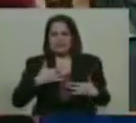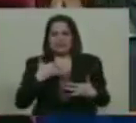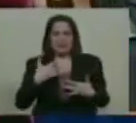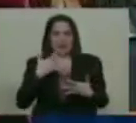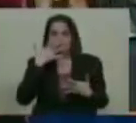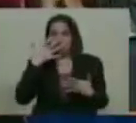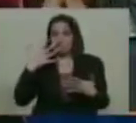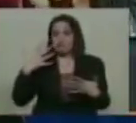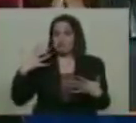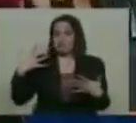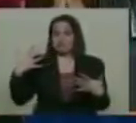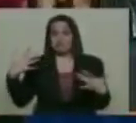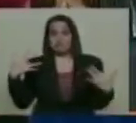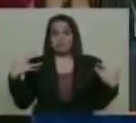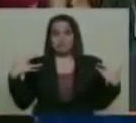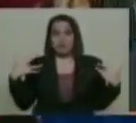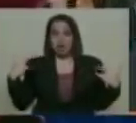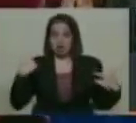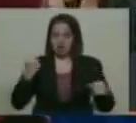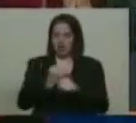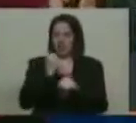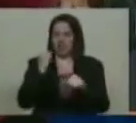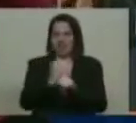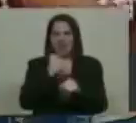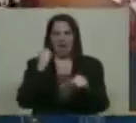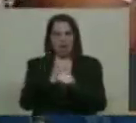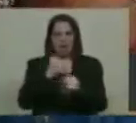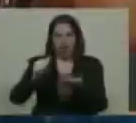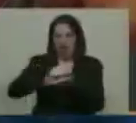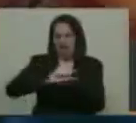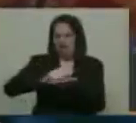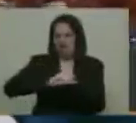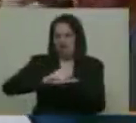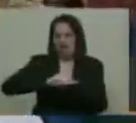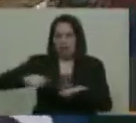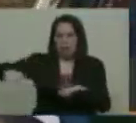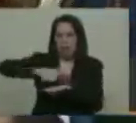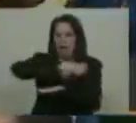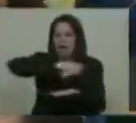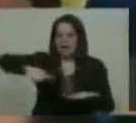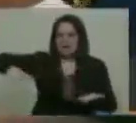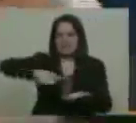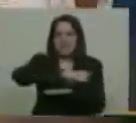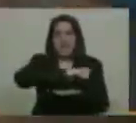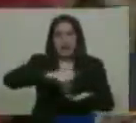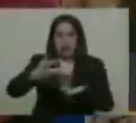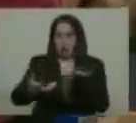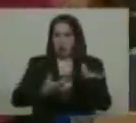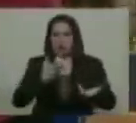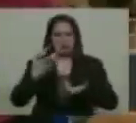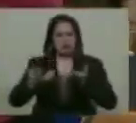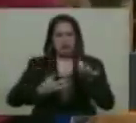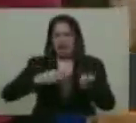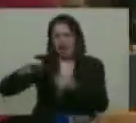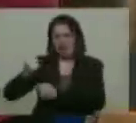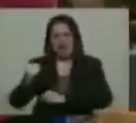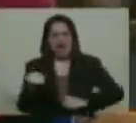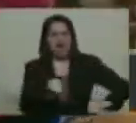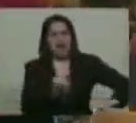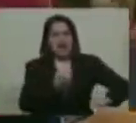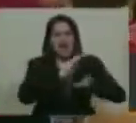ser trabajadora, lavar, planchar, cocinar, barrer, hacer